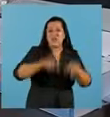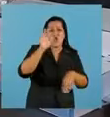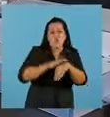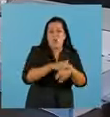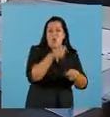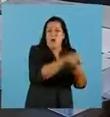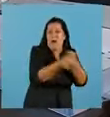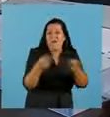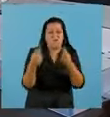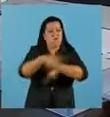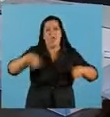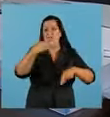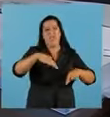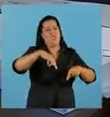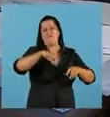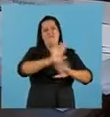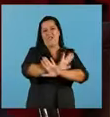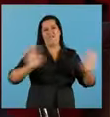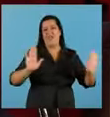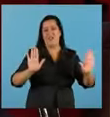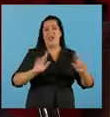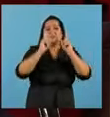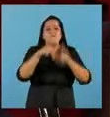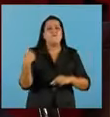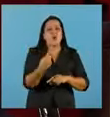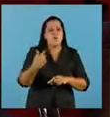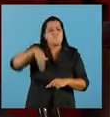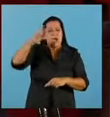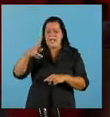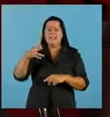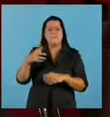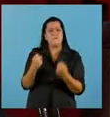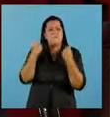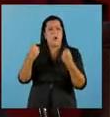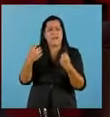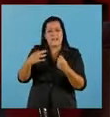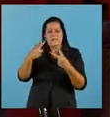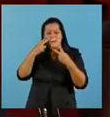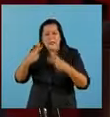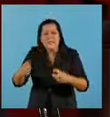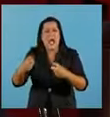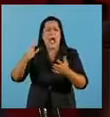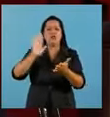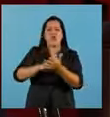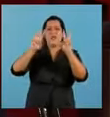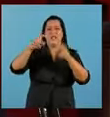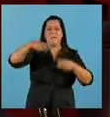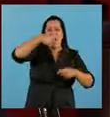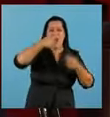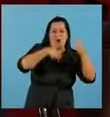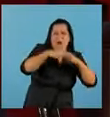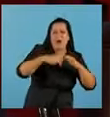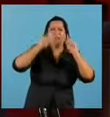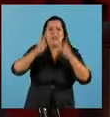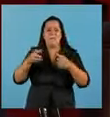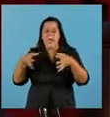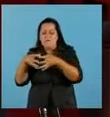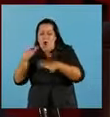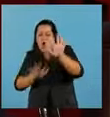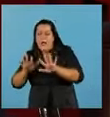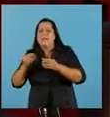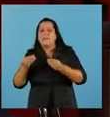lo cual se fortalecerá la inteligencia e investigación de delitos federales como el narcotráfico y organizaciones delictivas.